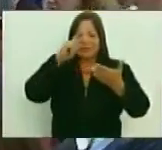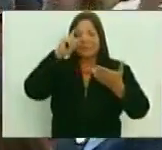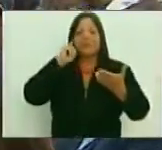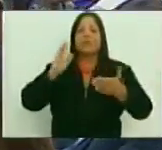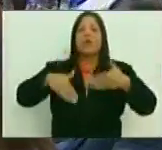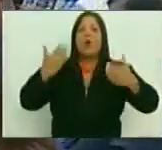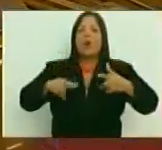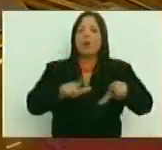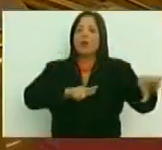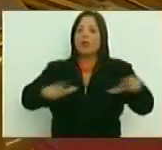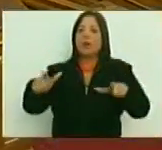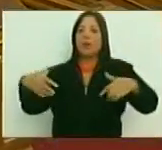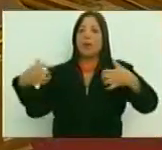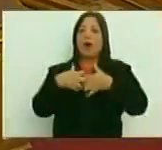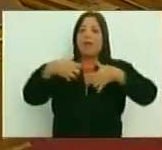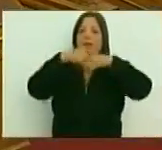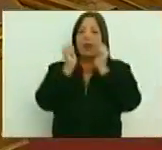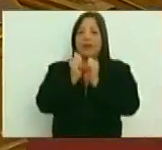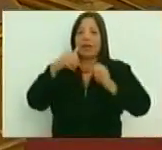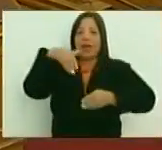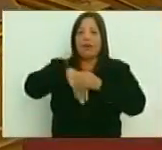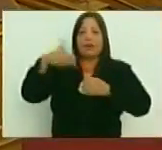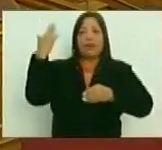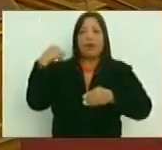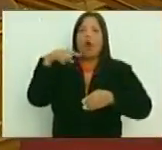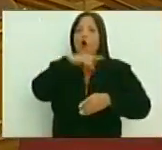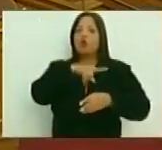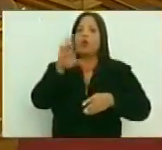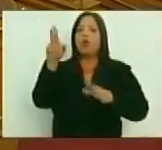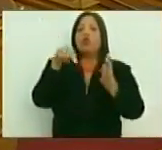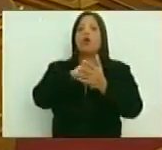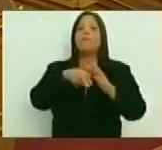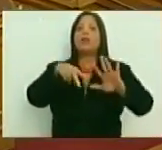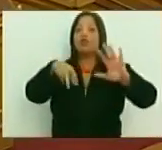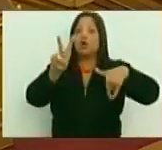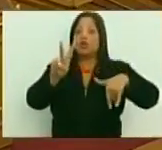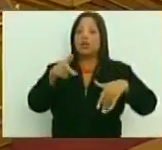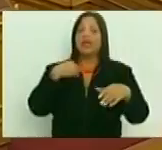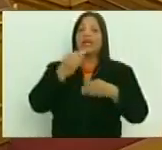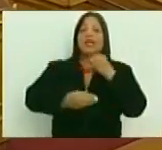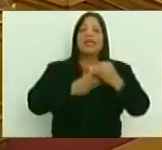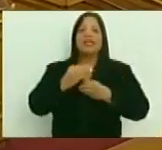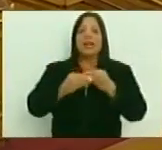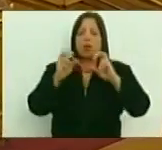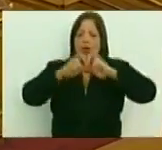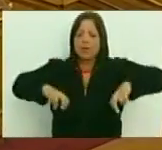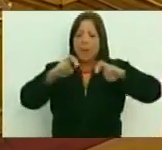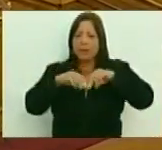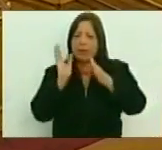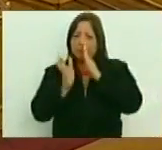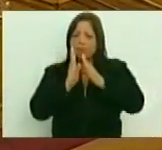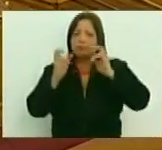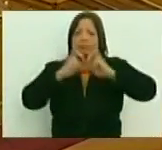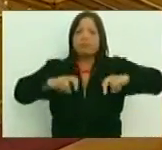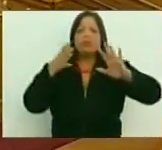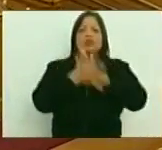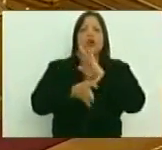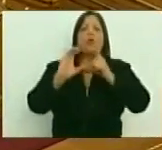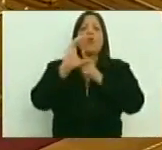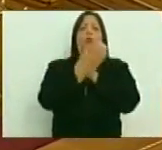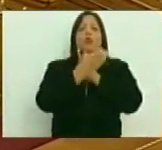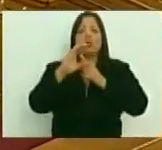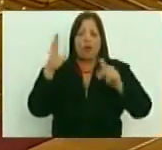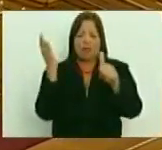Cuando nos alistamos para la batalla electoral de octubre de 2012, nos tocó realizar un inventario de los resultados